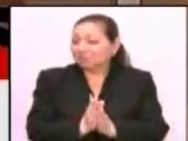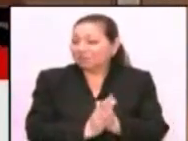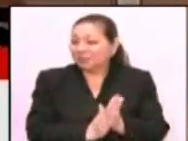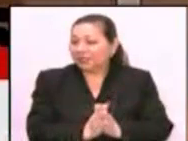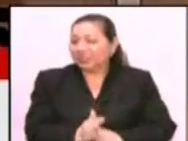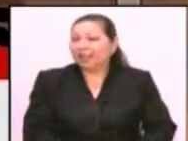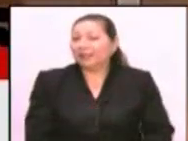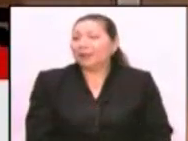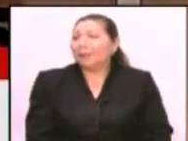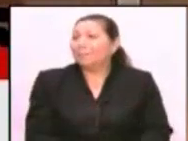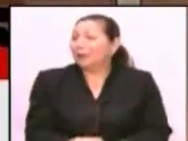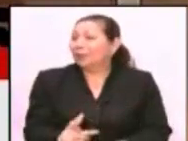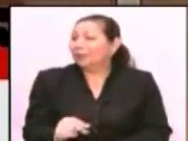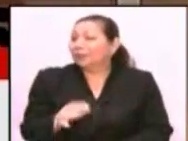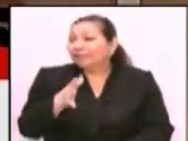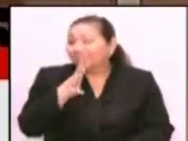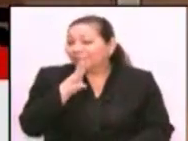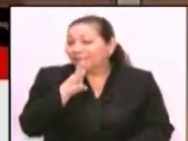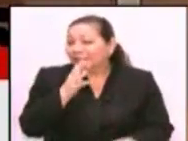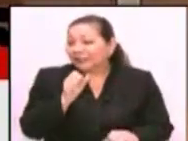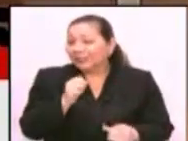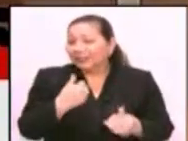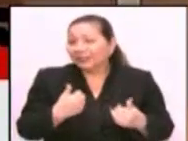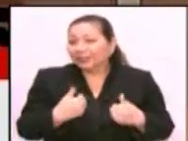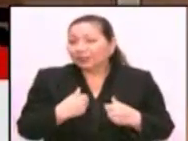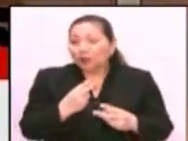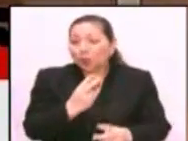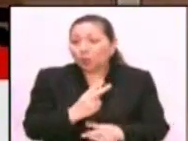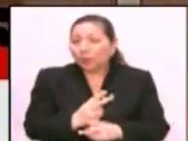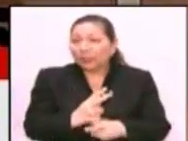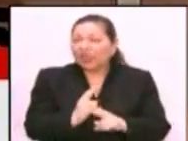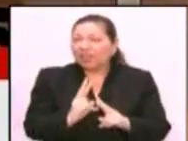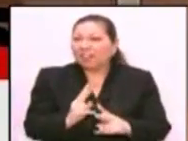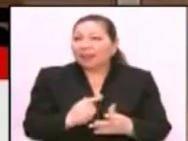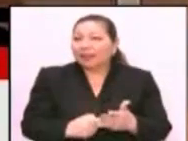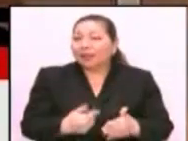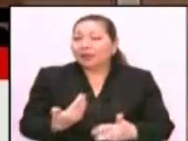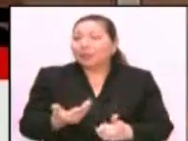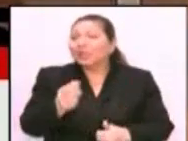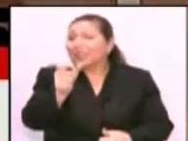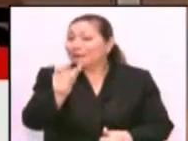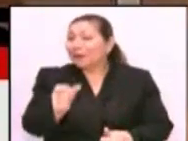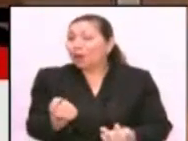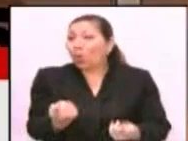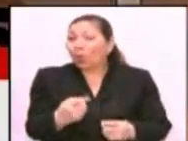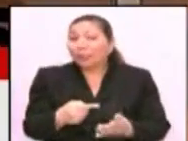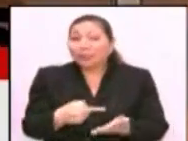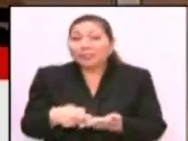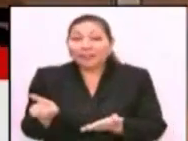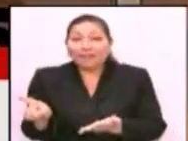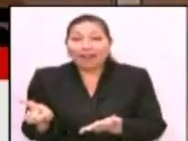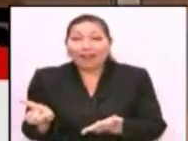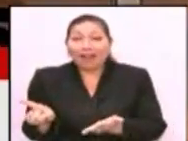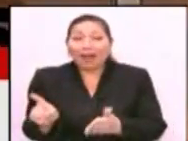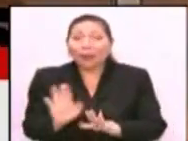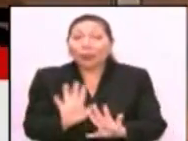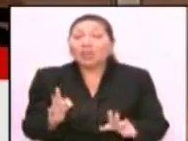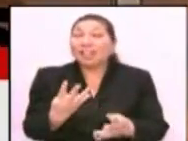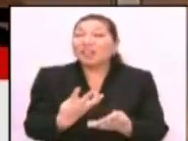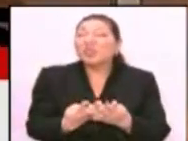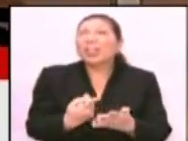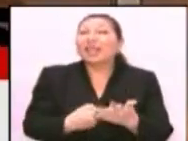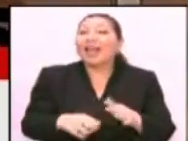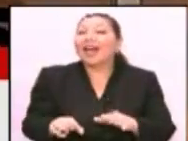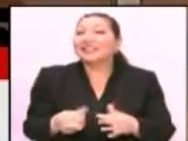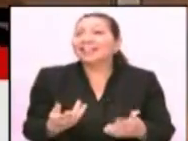beneficioso, pero no sé si estamos teniendo el cuidado de ver qué es lo que va a suceder con esa persona una vez que sale del INPE. Entonces,